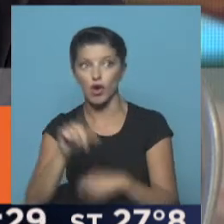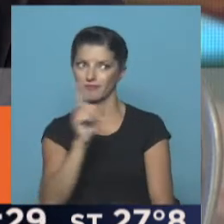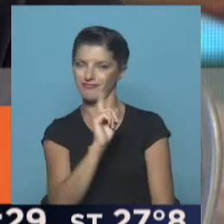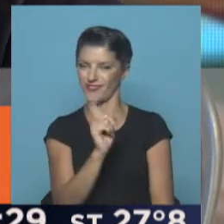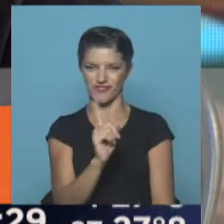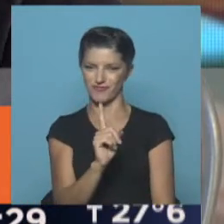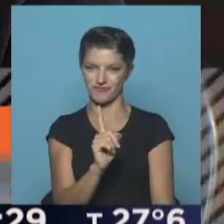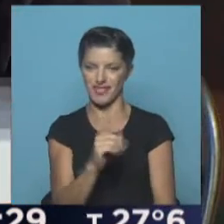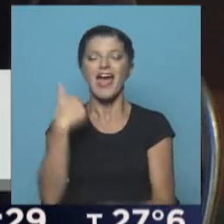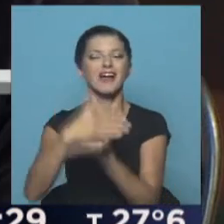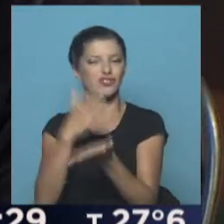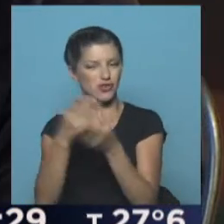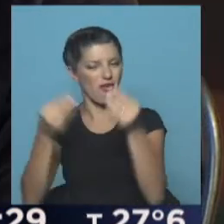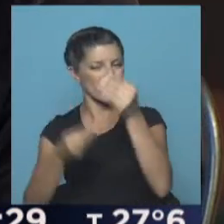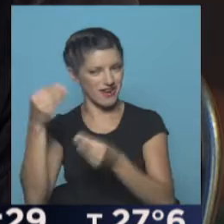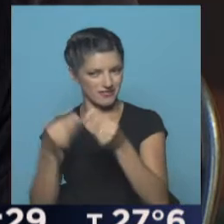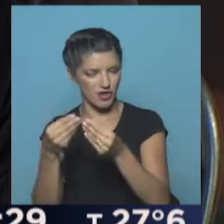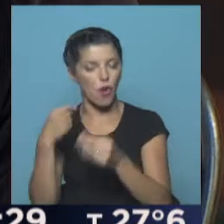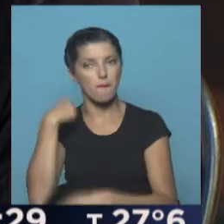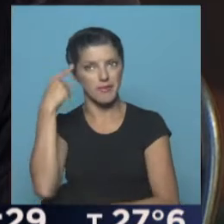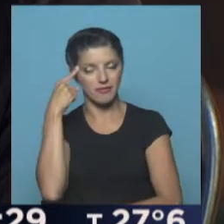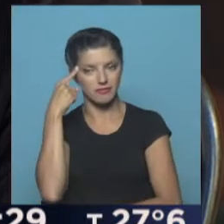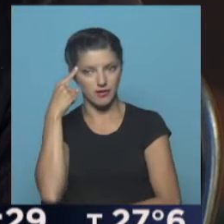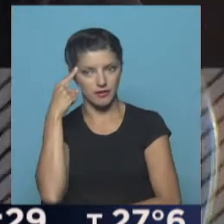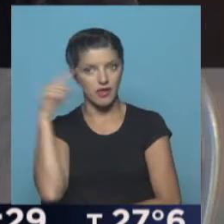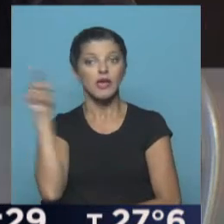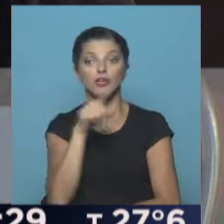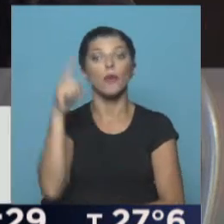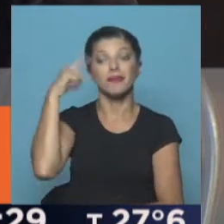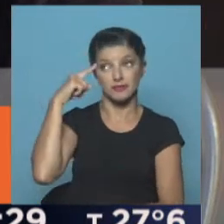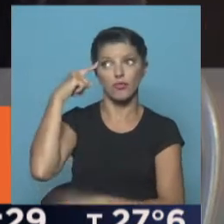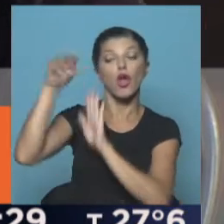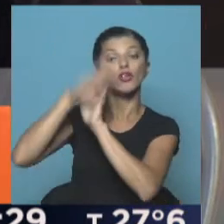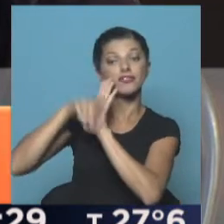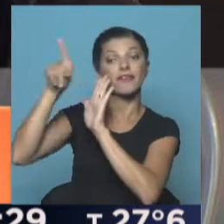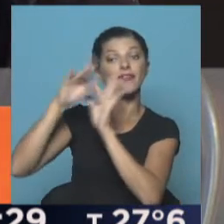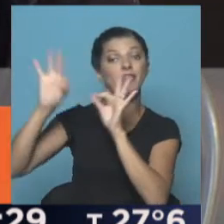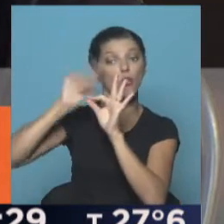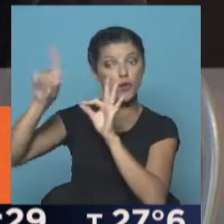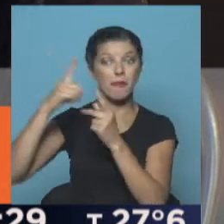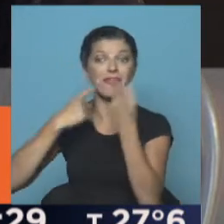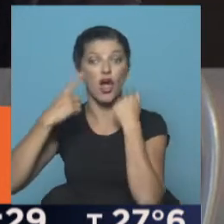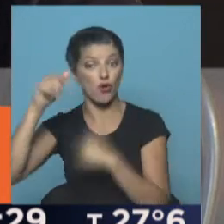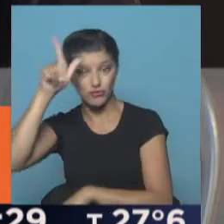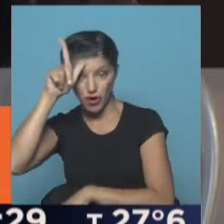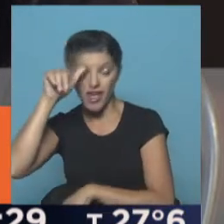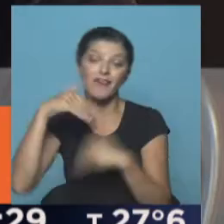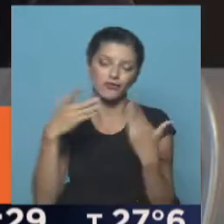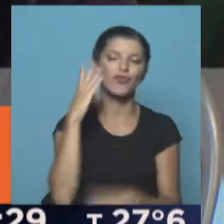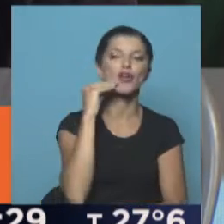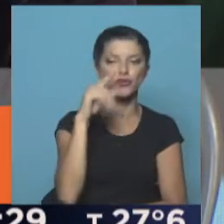Los sectores financieros tienen la esperanza de, al no tener que ajustarse a los estándares europeos de control, el Reino Unido